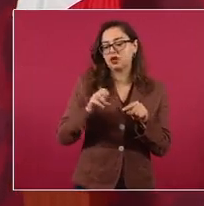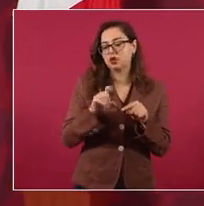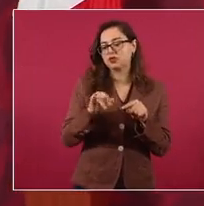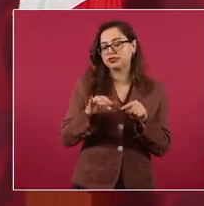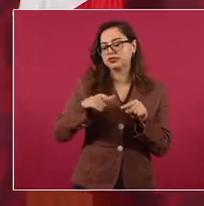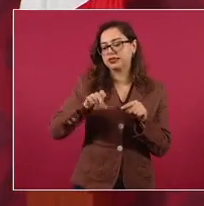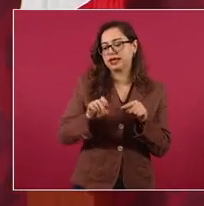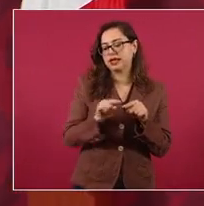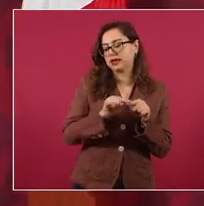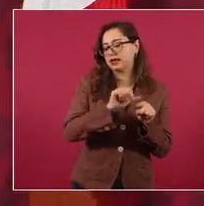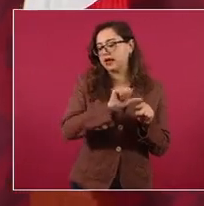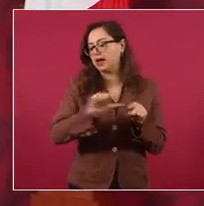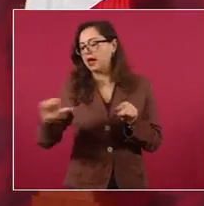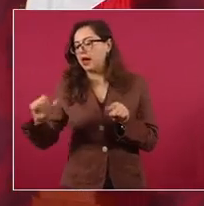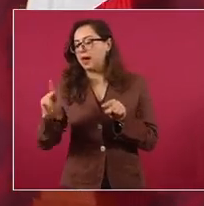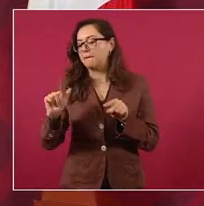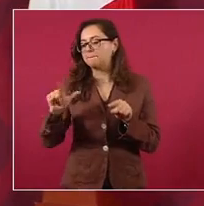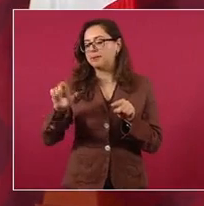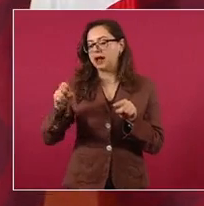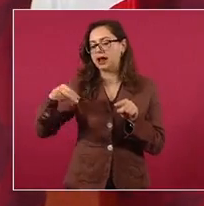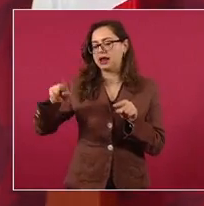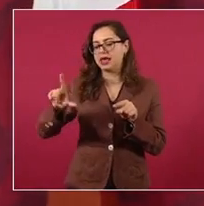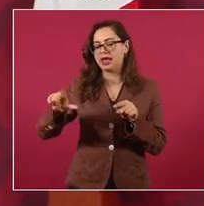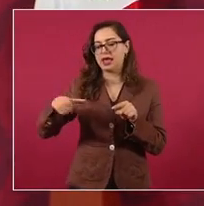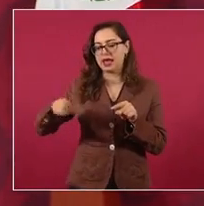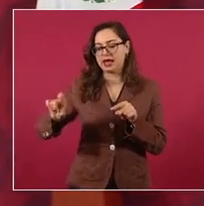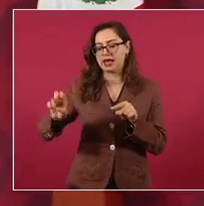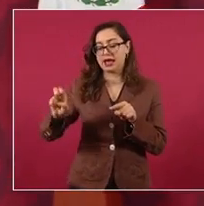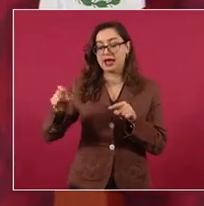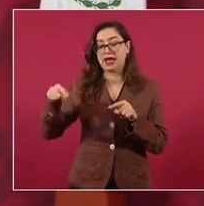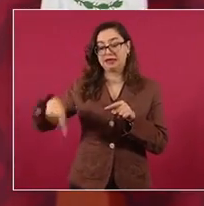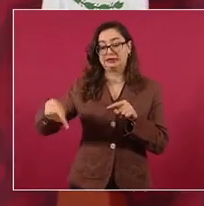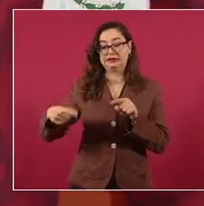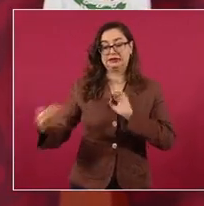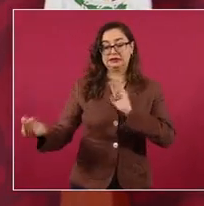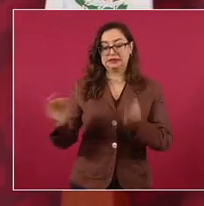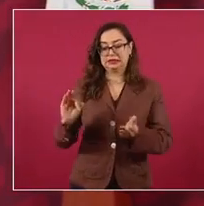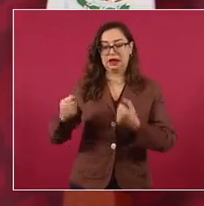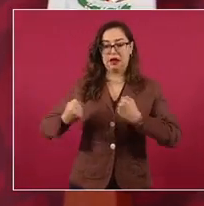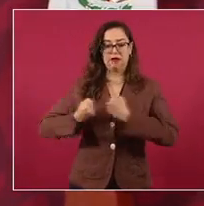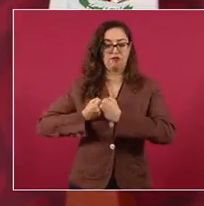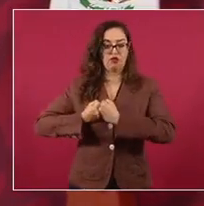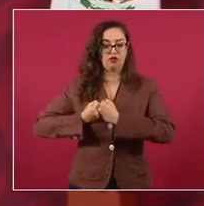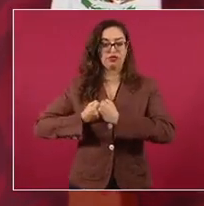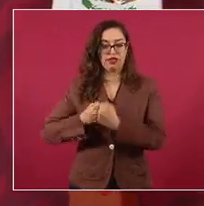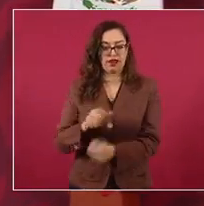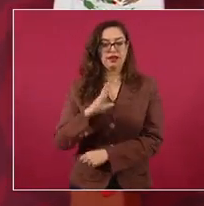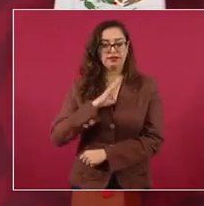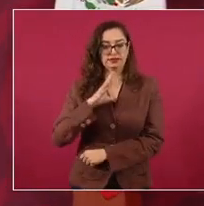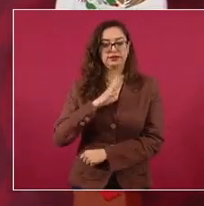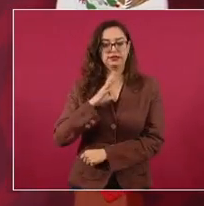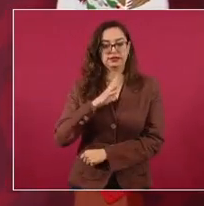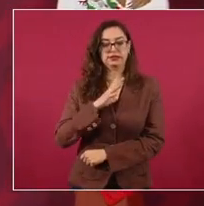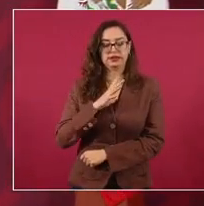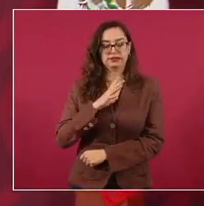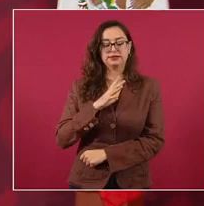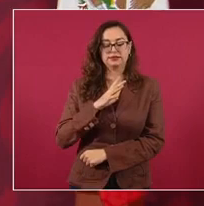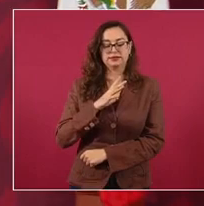y por ahí está la frontera, está el Ceibo y está